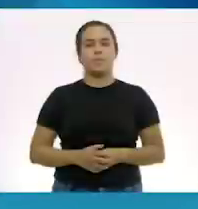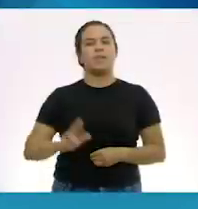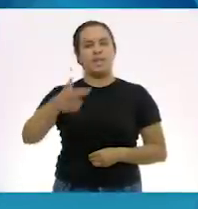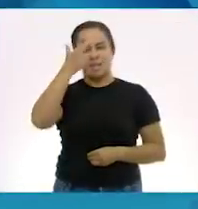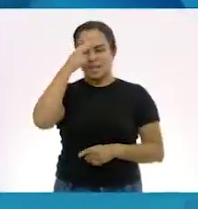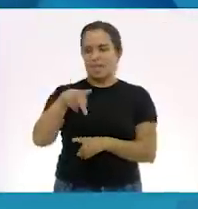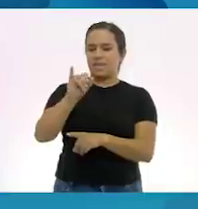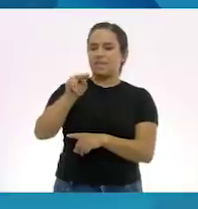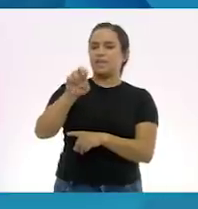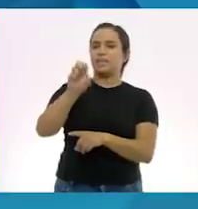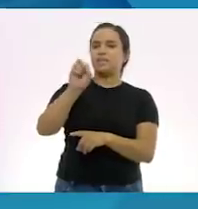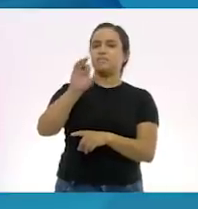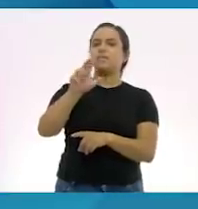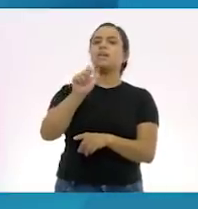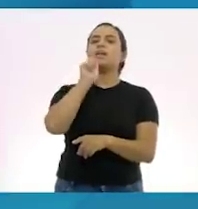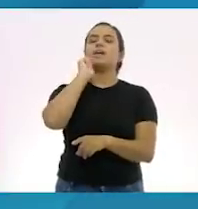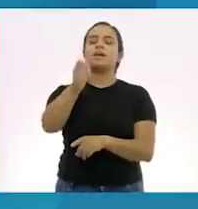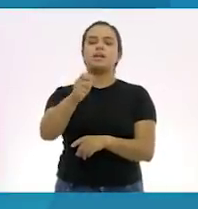burbuja, quiere decir que ya puedo